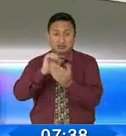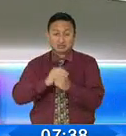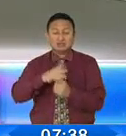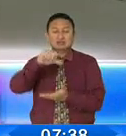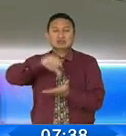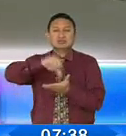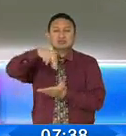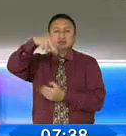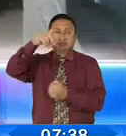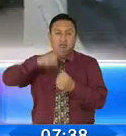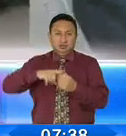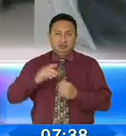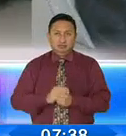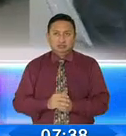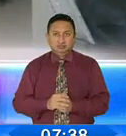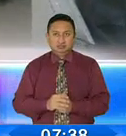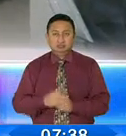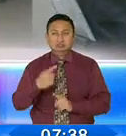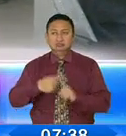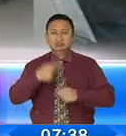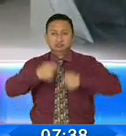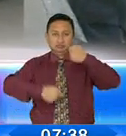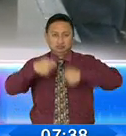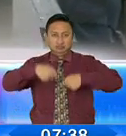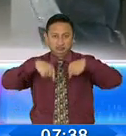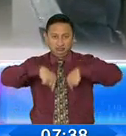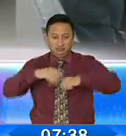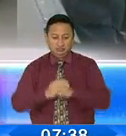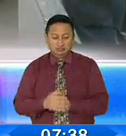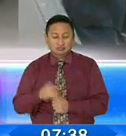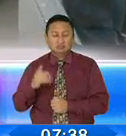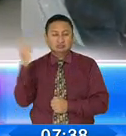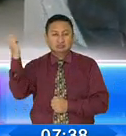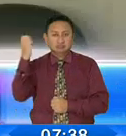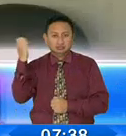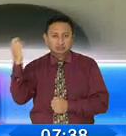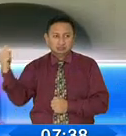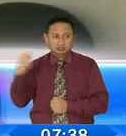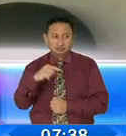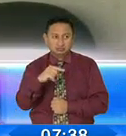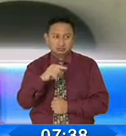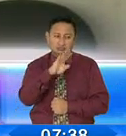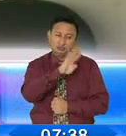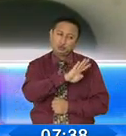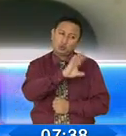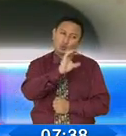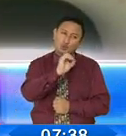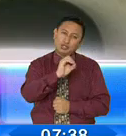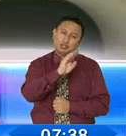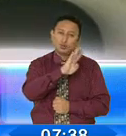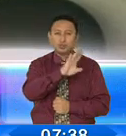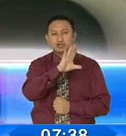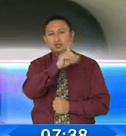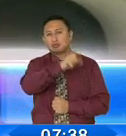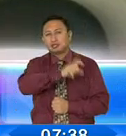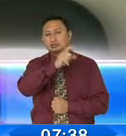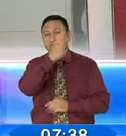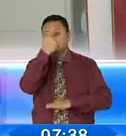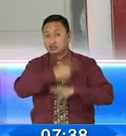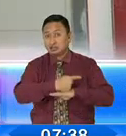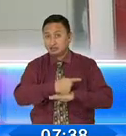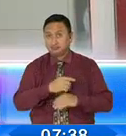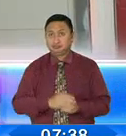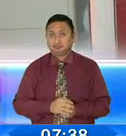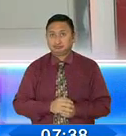norte de Quito. En el mes de mayo llegaron a recibir en emergencia COVID entre 40 a 45 pacientes.